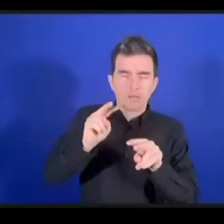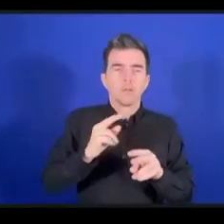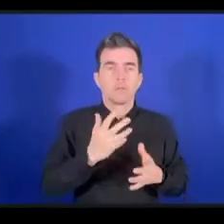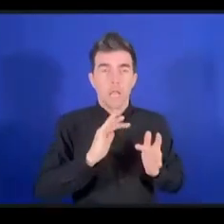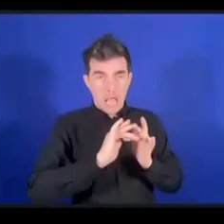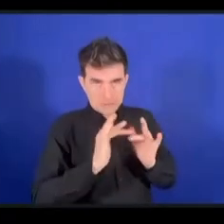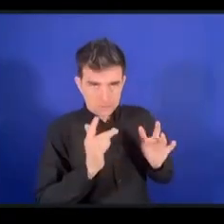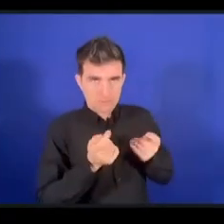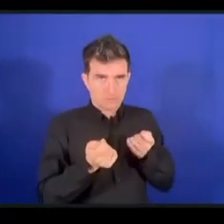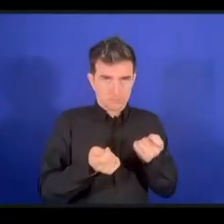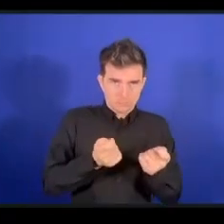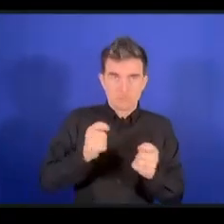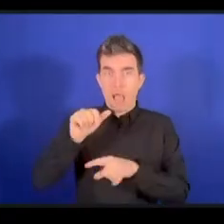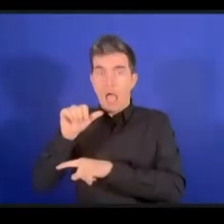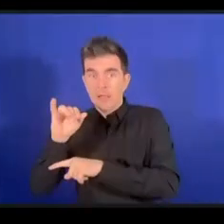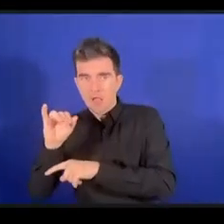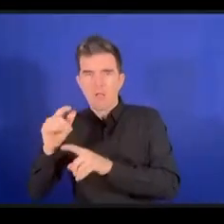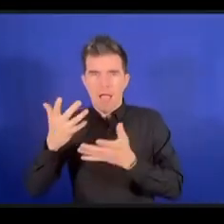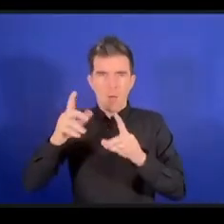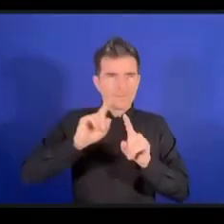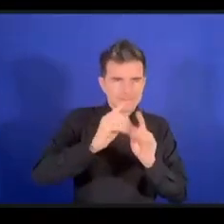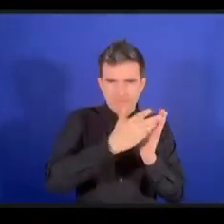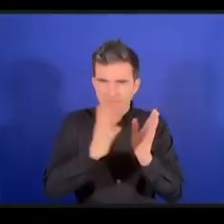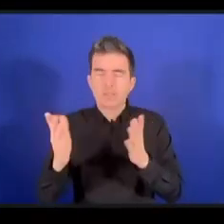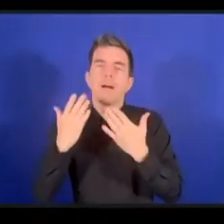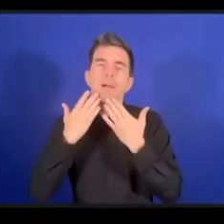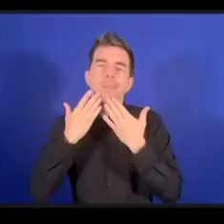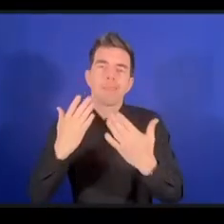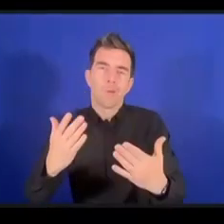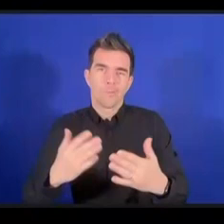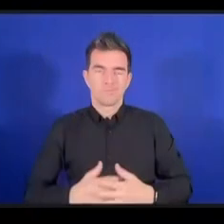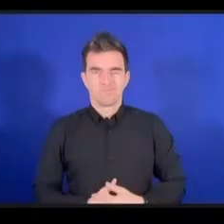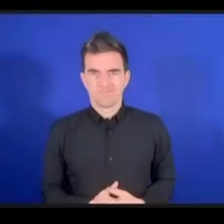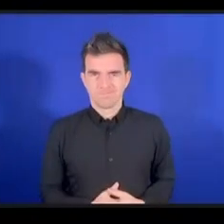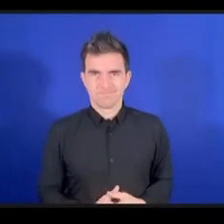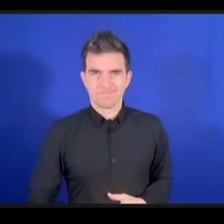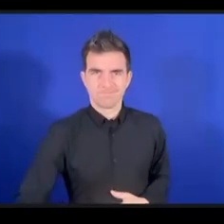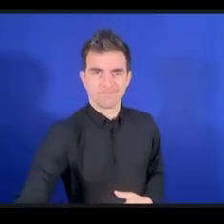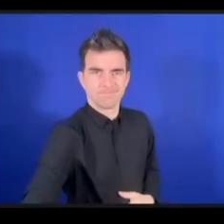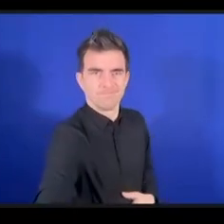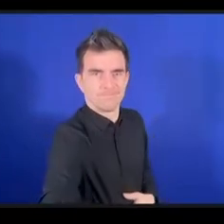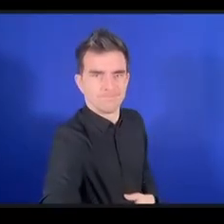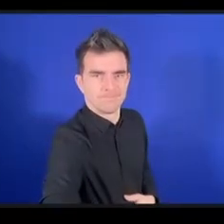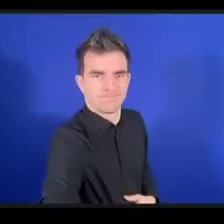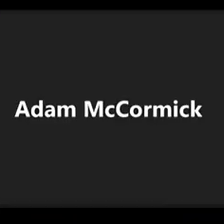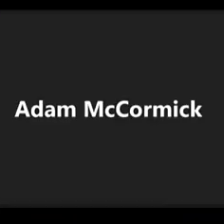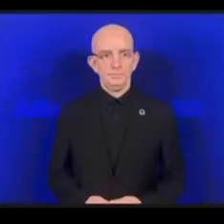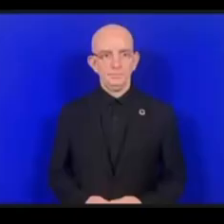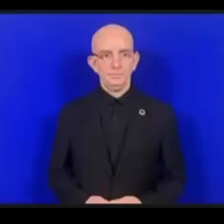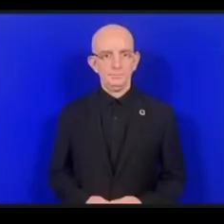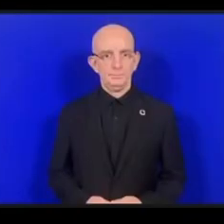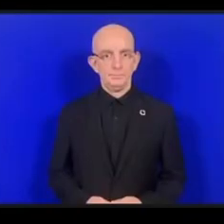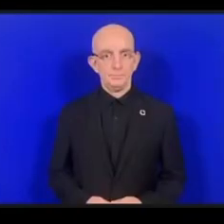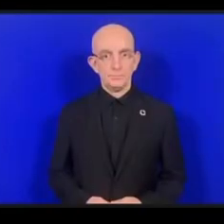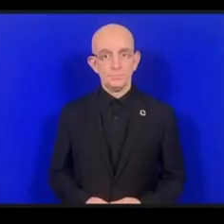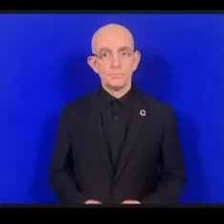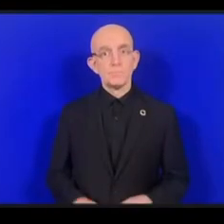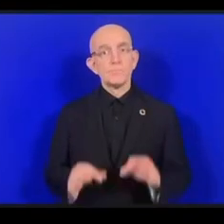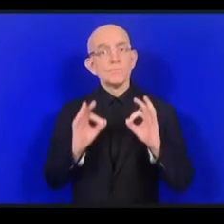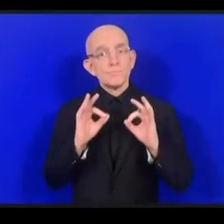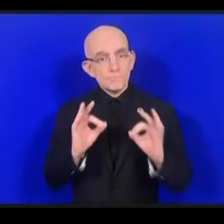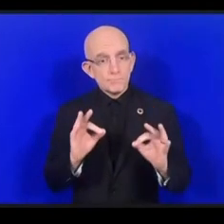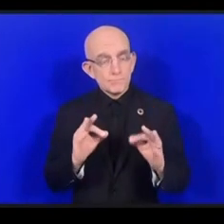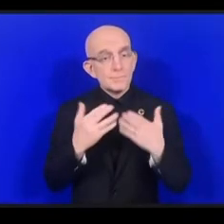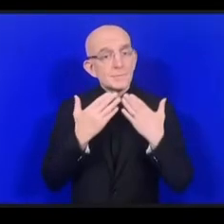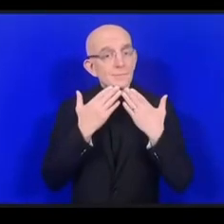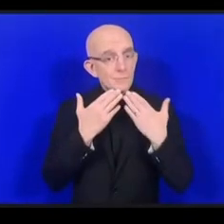beneficios Muchísimas gracias Alejandro por habernos presentado el